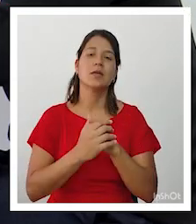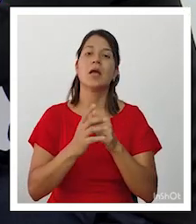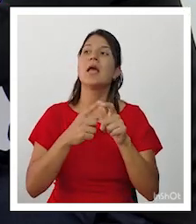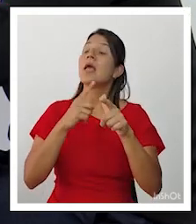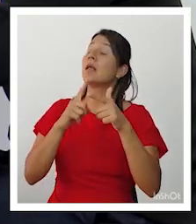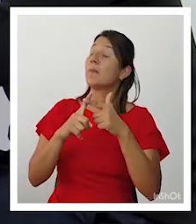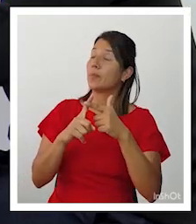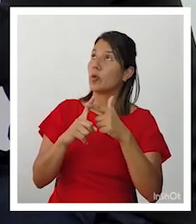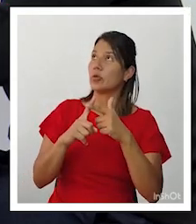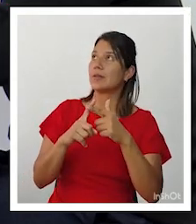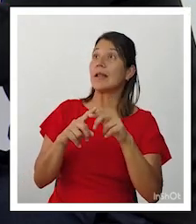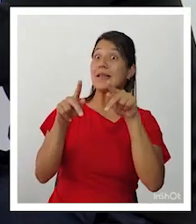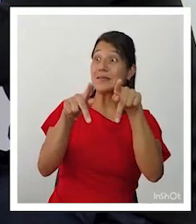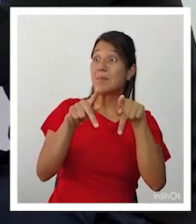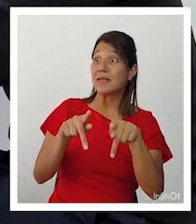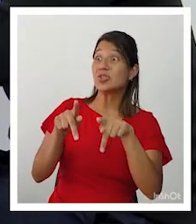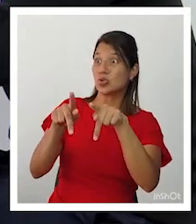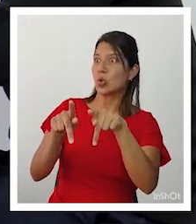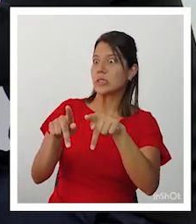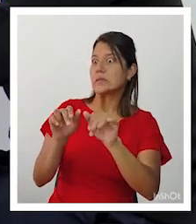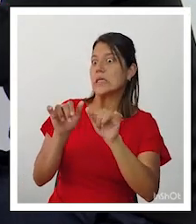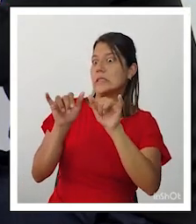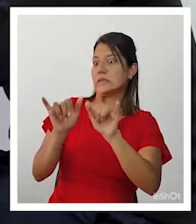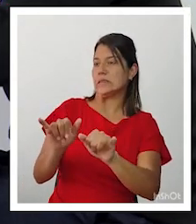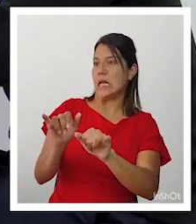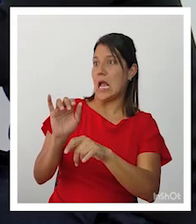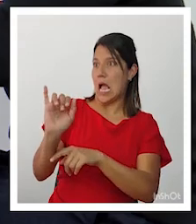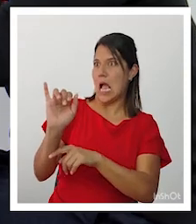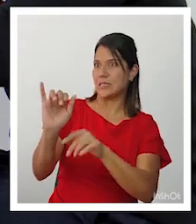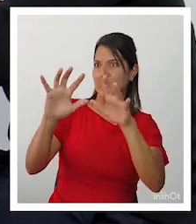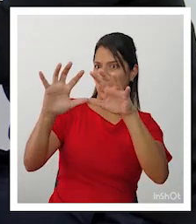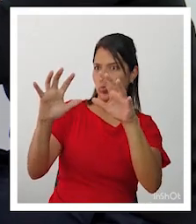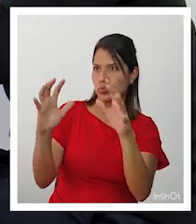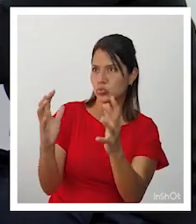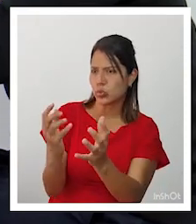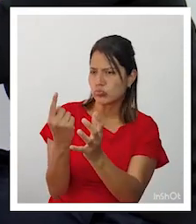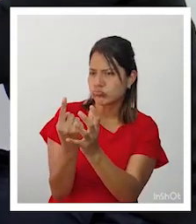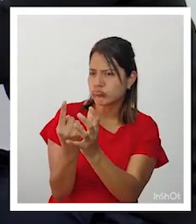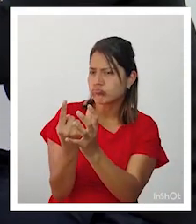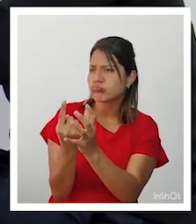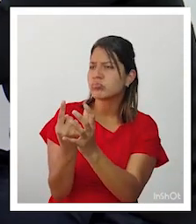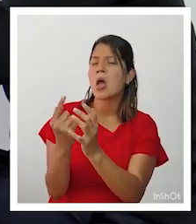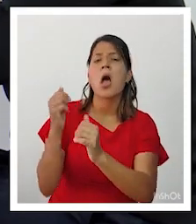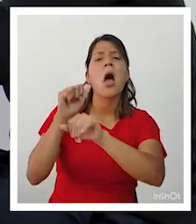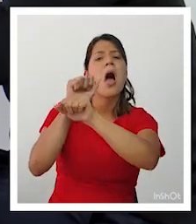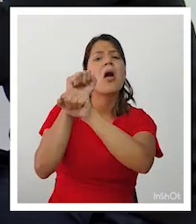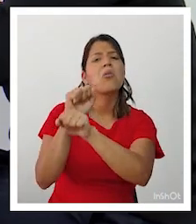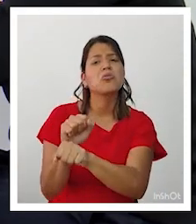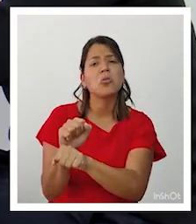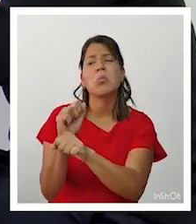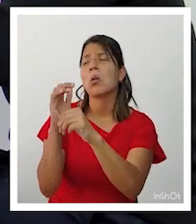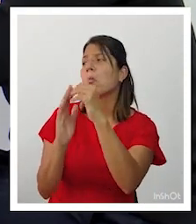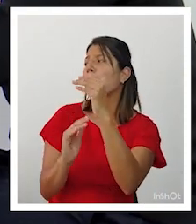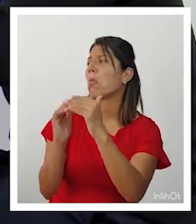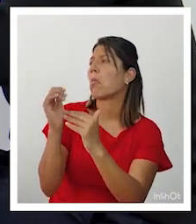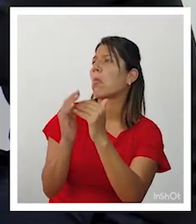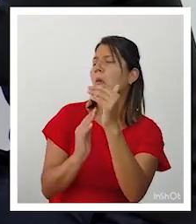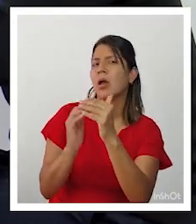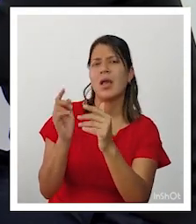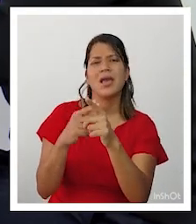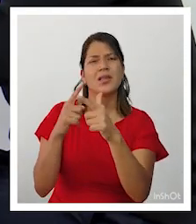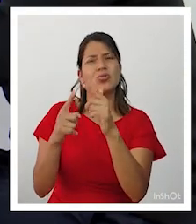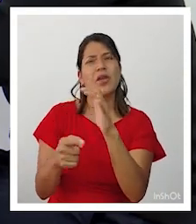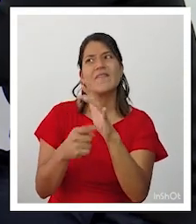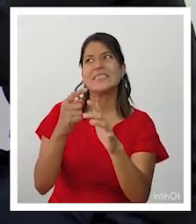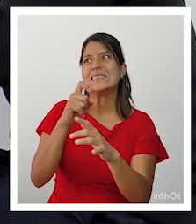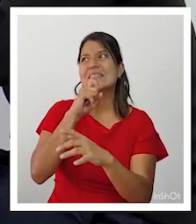burbuja generalmente entran en una zona de confort. Por supuesto. Y les es muy difícil entender lo que hay fuera